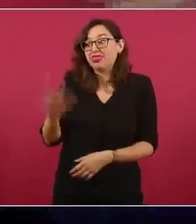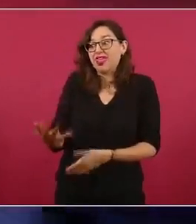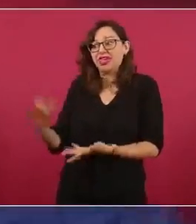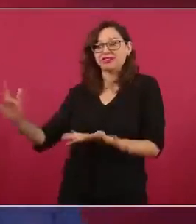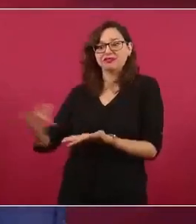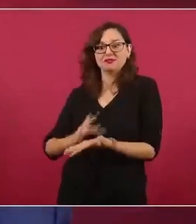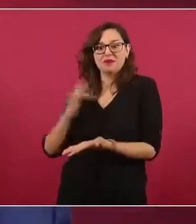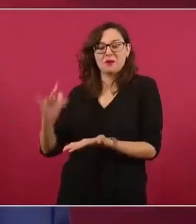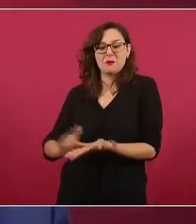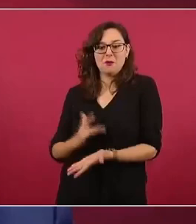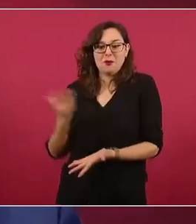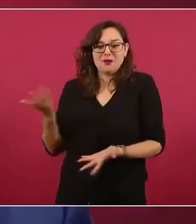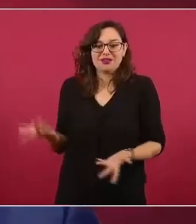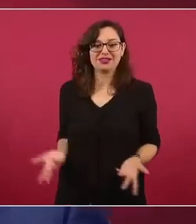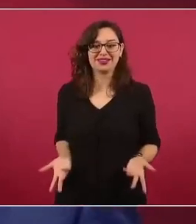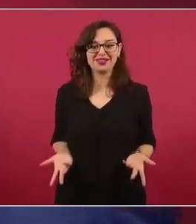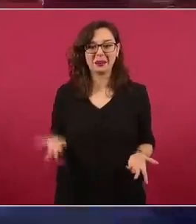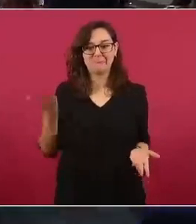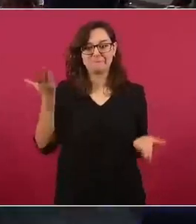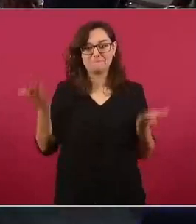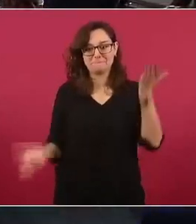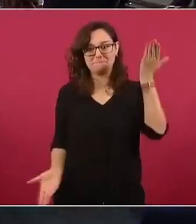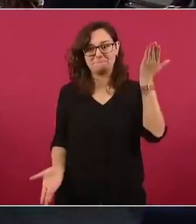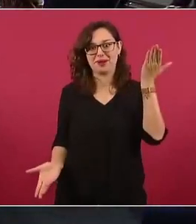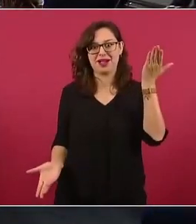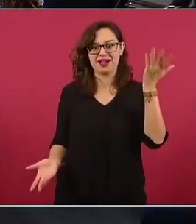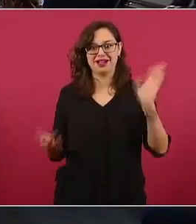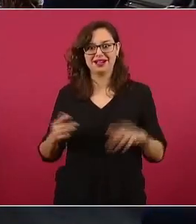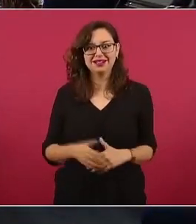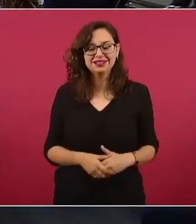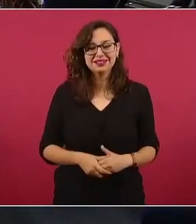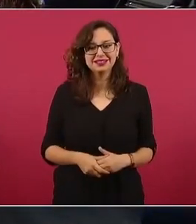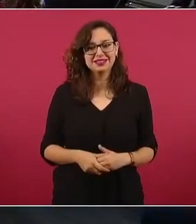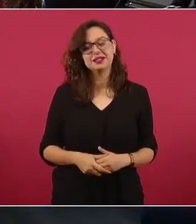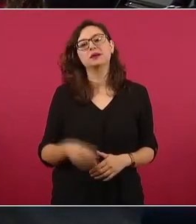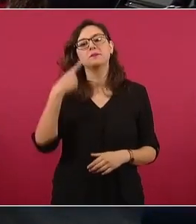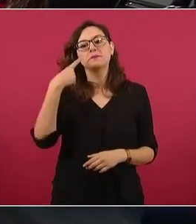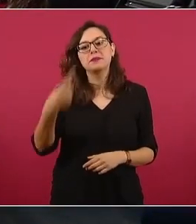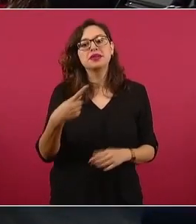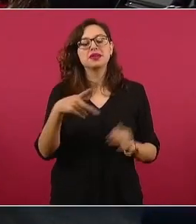Si todos, pues vean los periódicos,